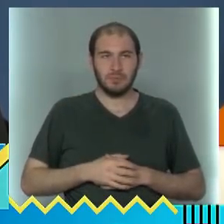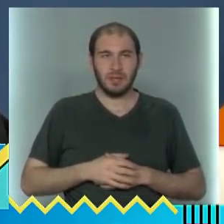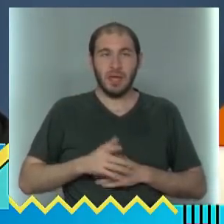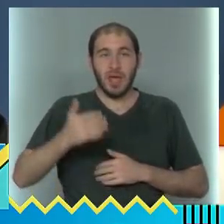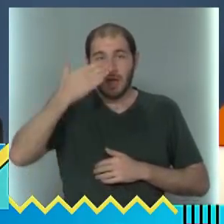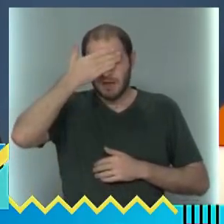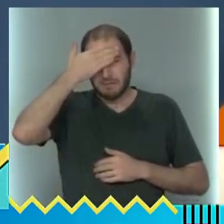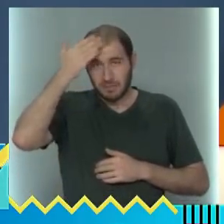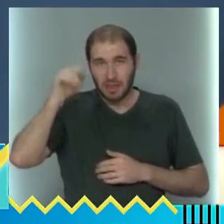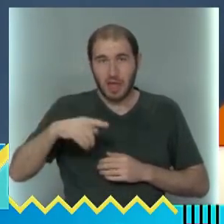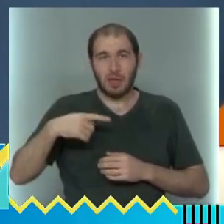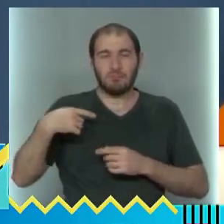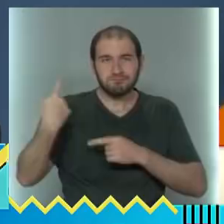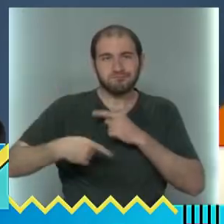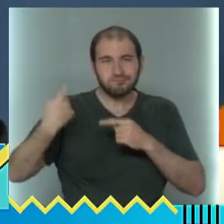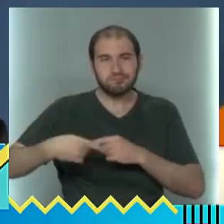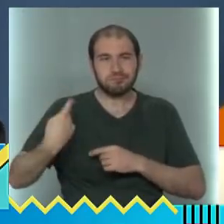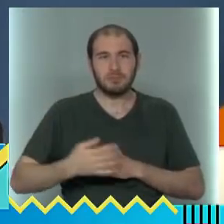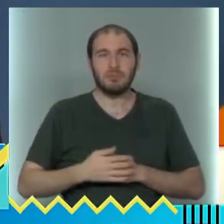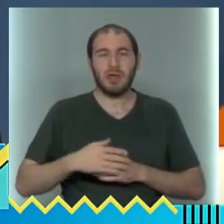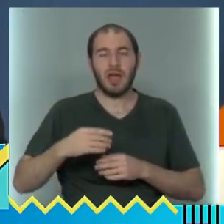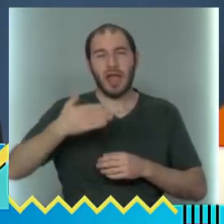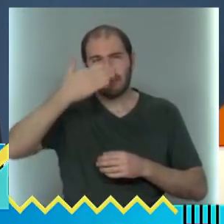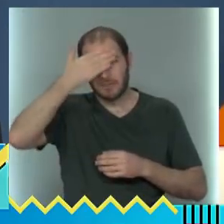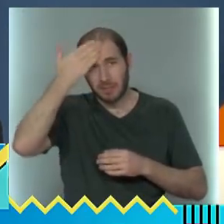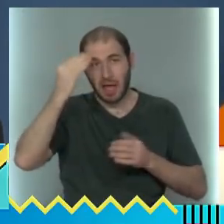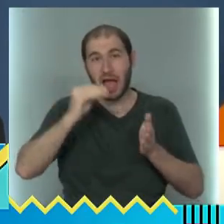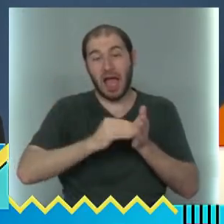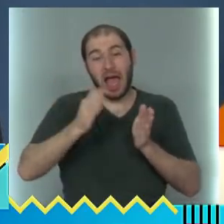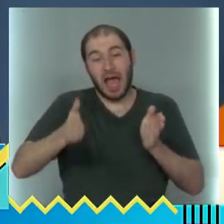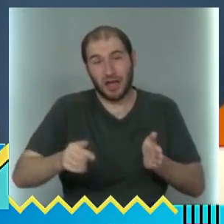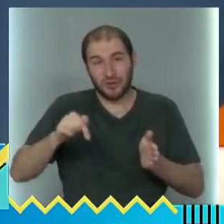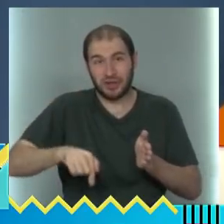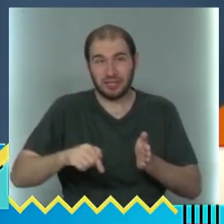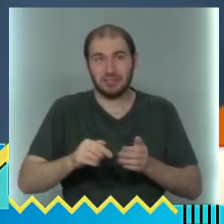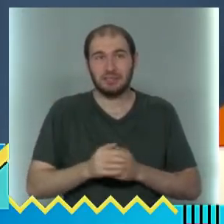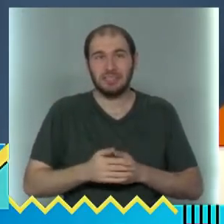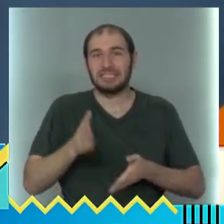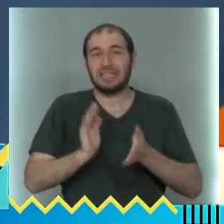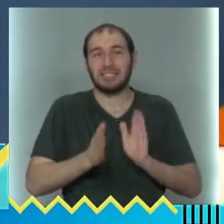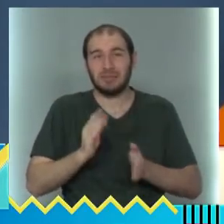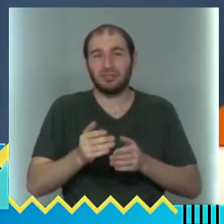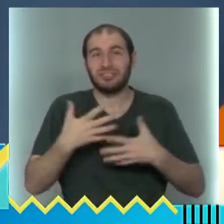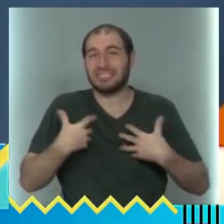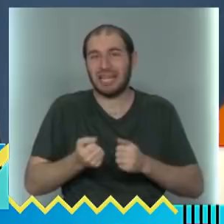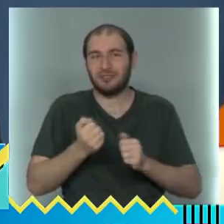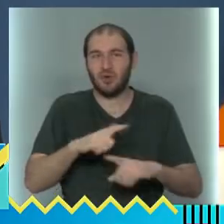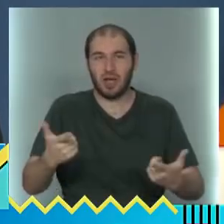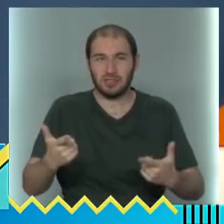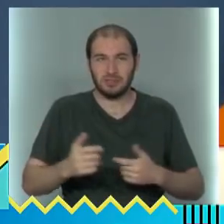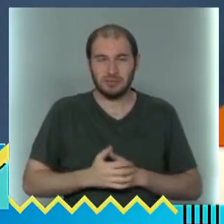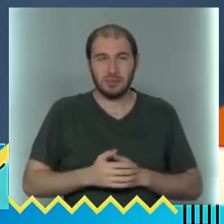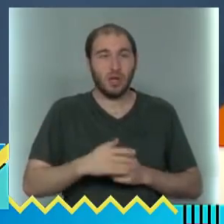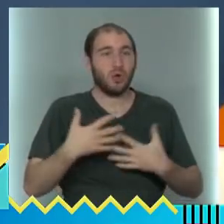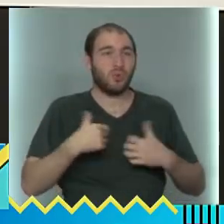una enfermedad crónica, o sea, una enfermedad que por el momento no tenemos un tratamiento curativo, y no se espera.